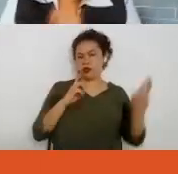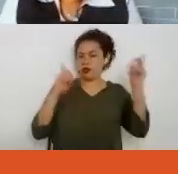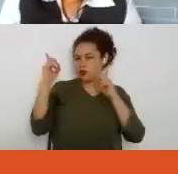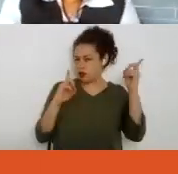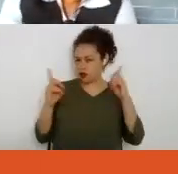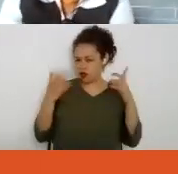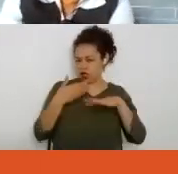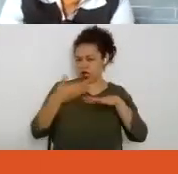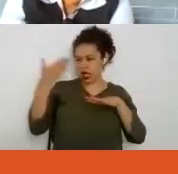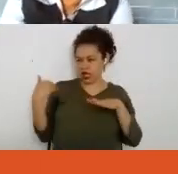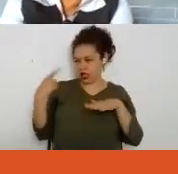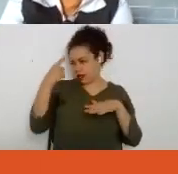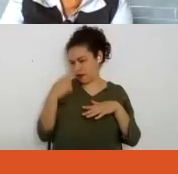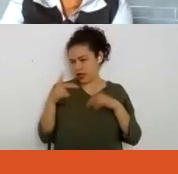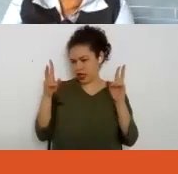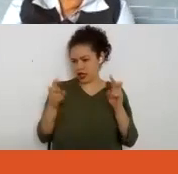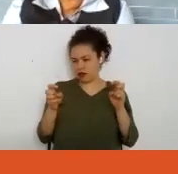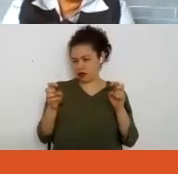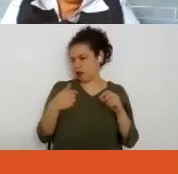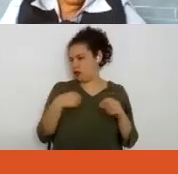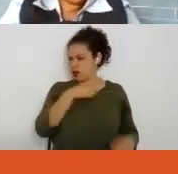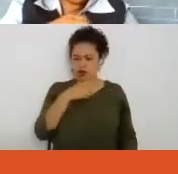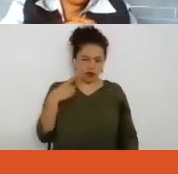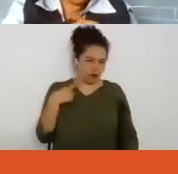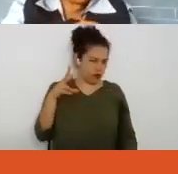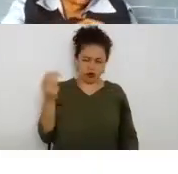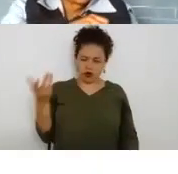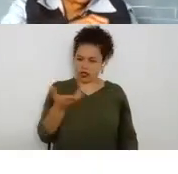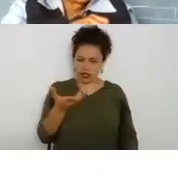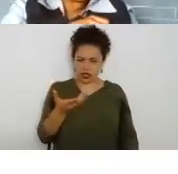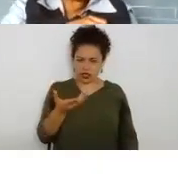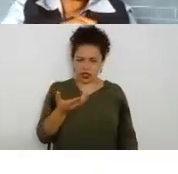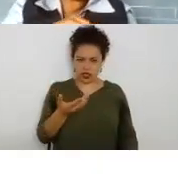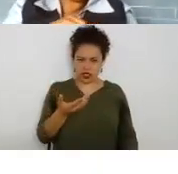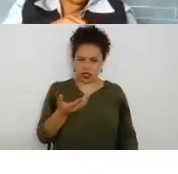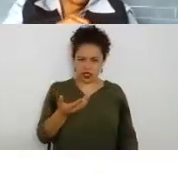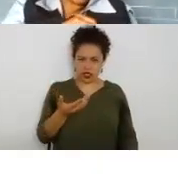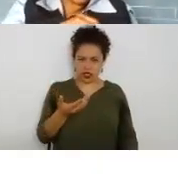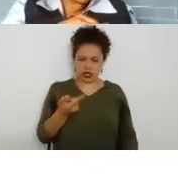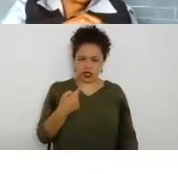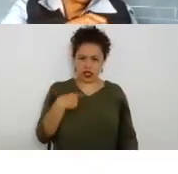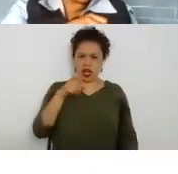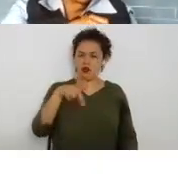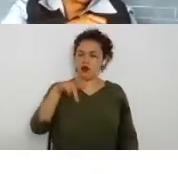lo anterior respecto a lo que no debíamos hacer. ¿Por qué razón no le puedes dar